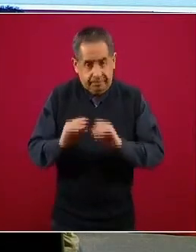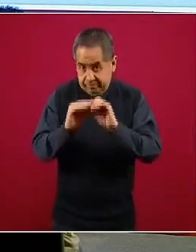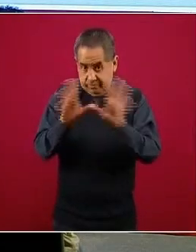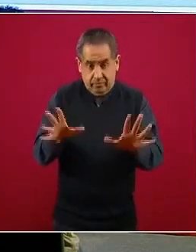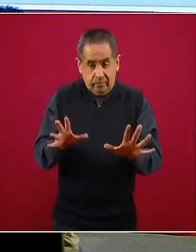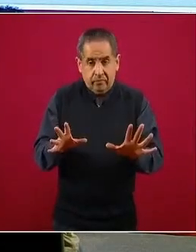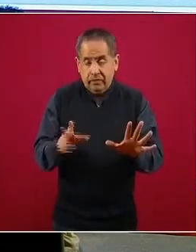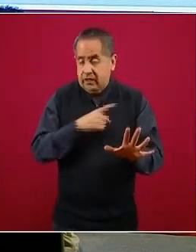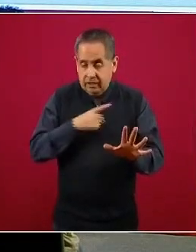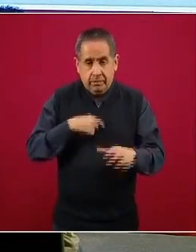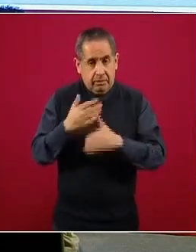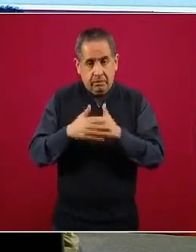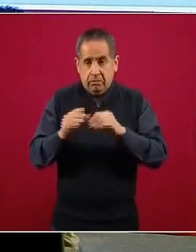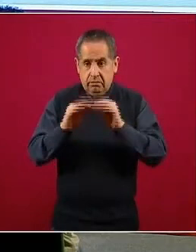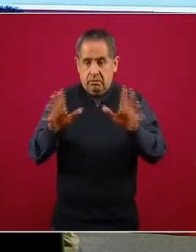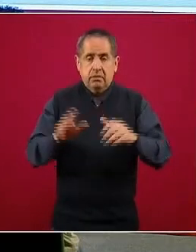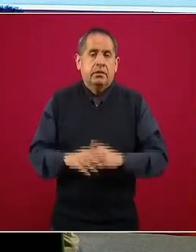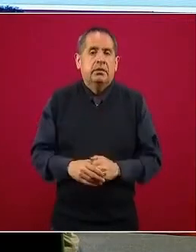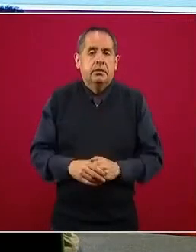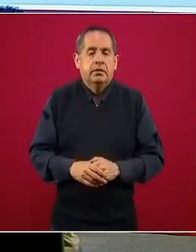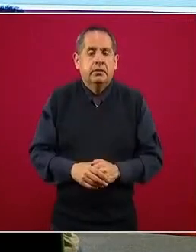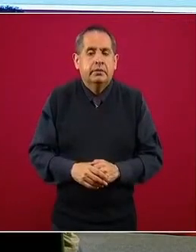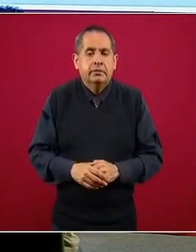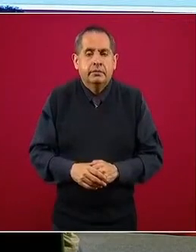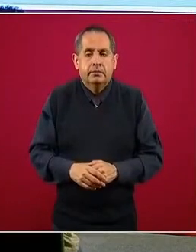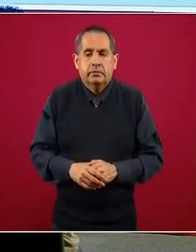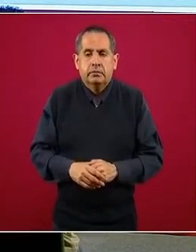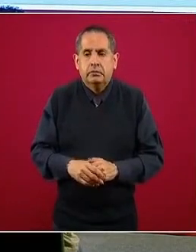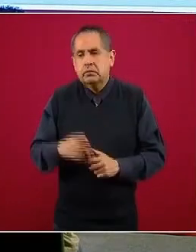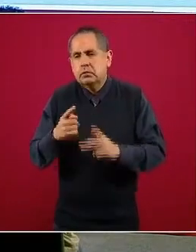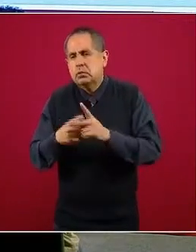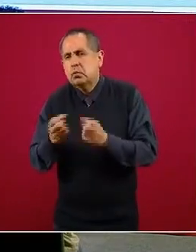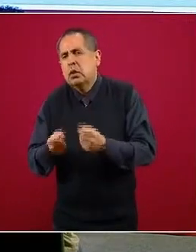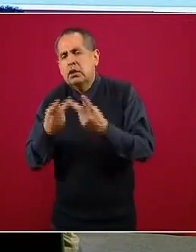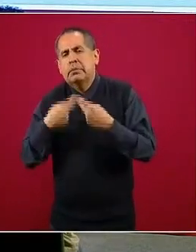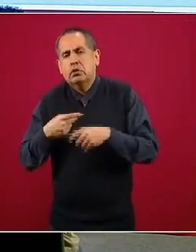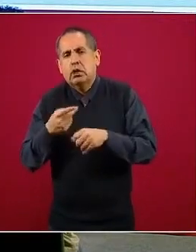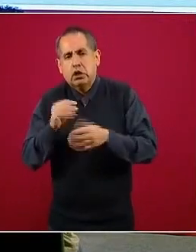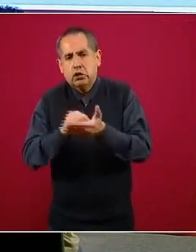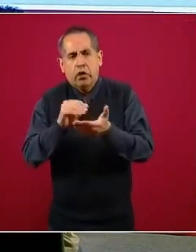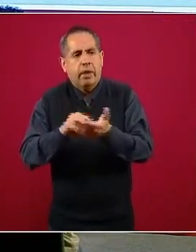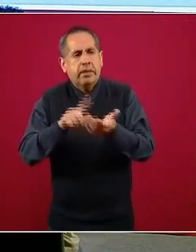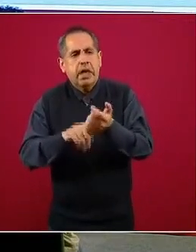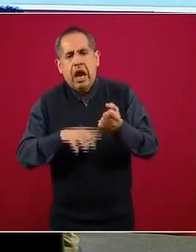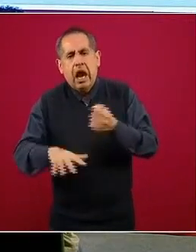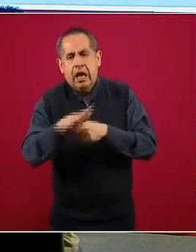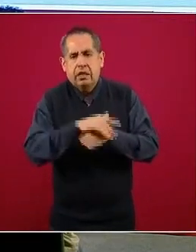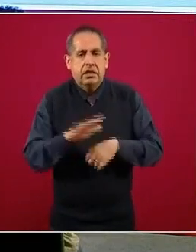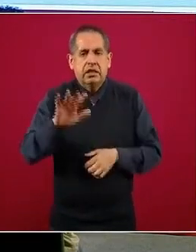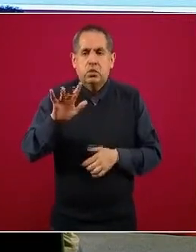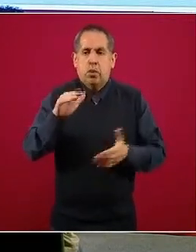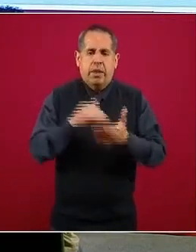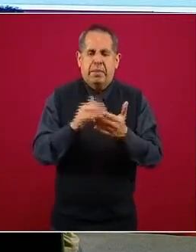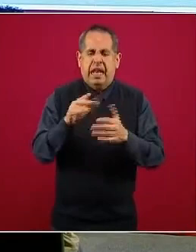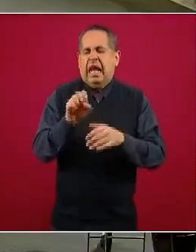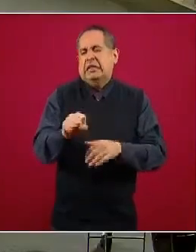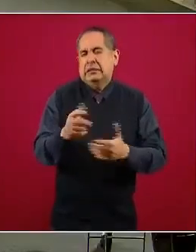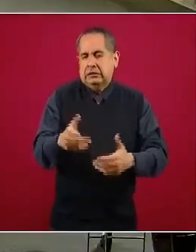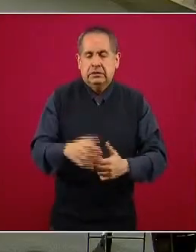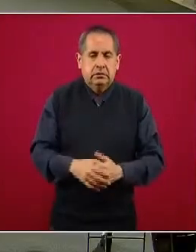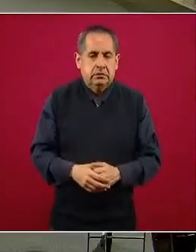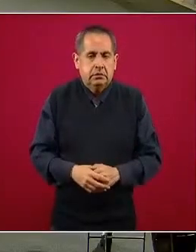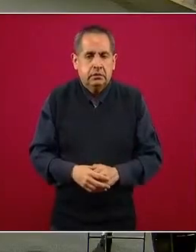Totalmente claro nos debe quedar. La siguiente, por favor. Bueno, y estimados activos, en este momento tenemos casi 50,000. La